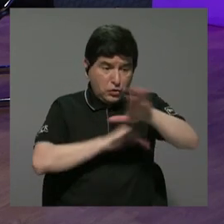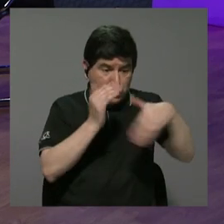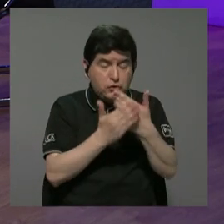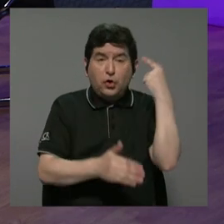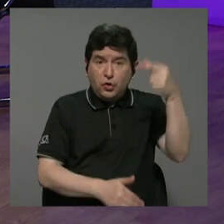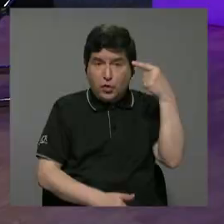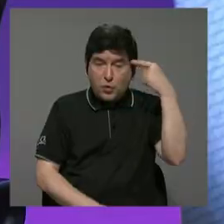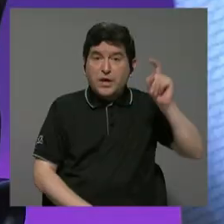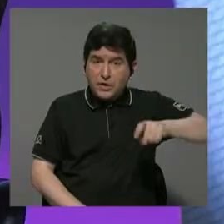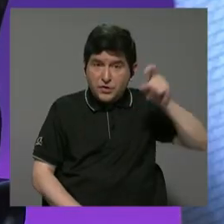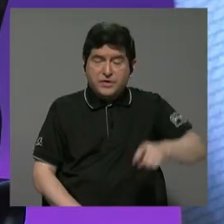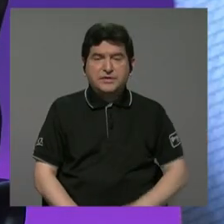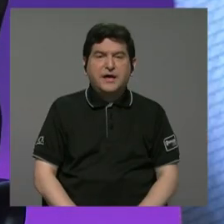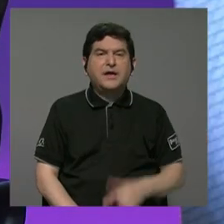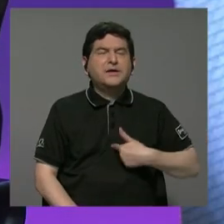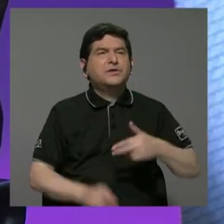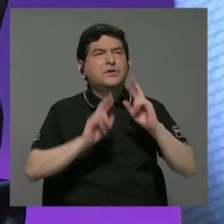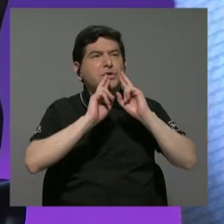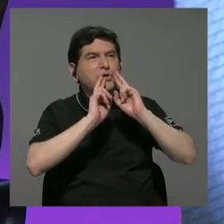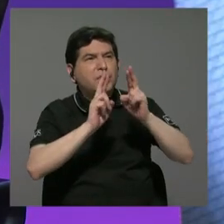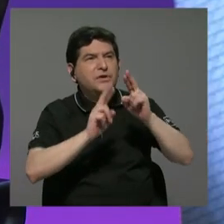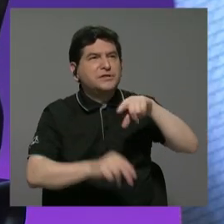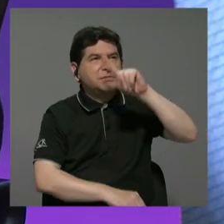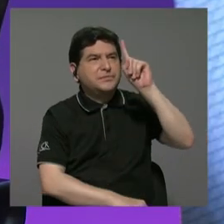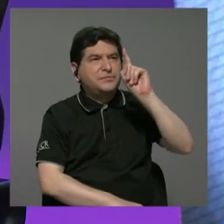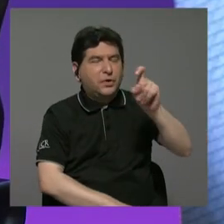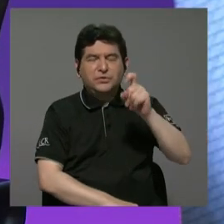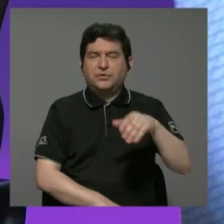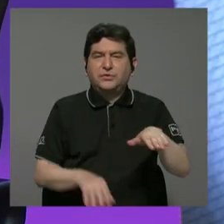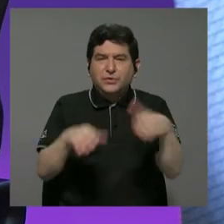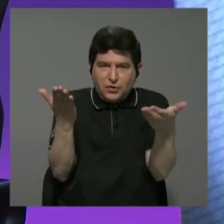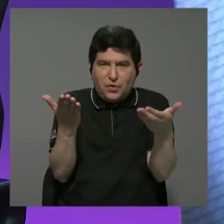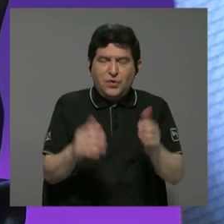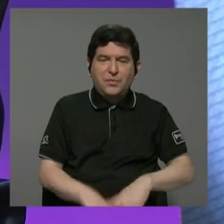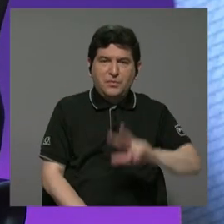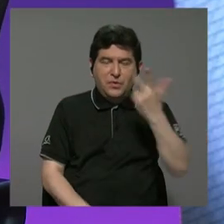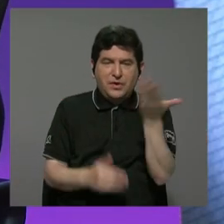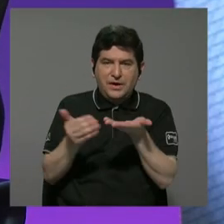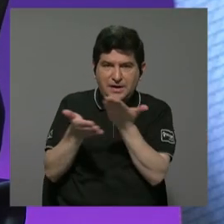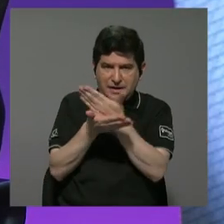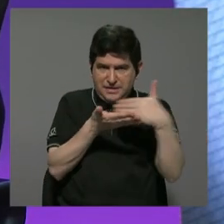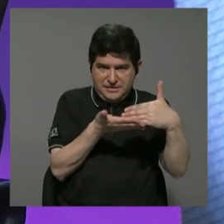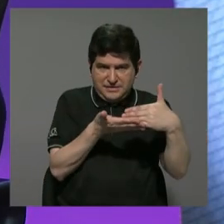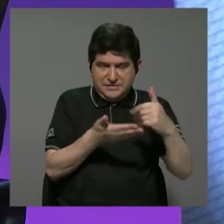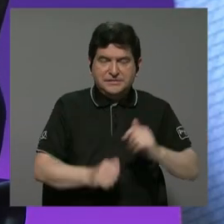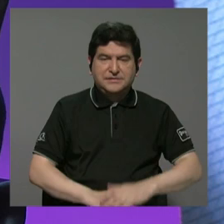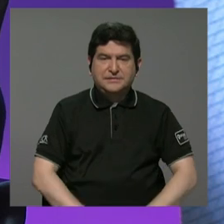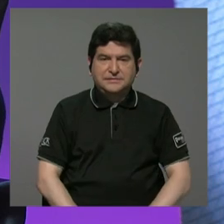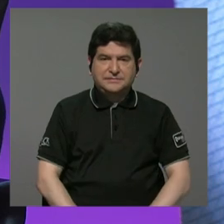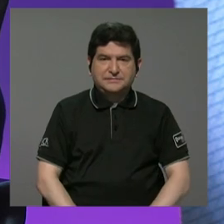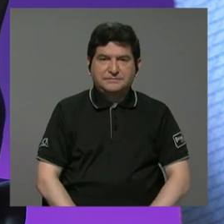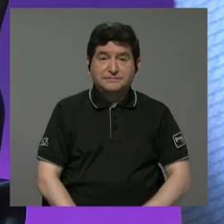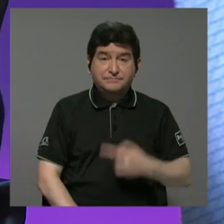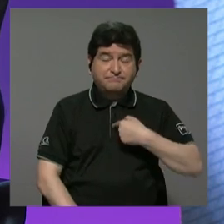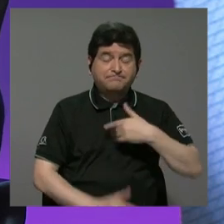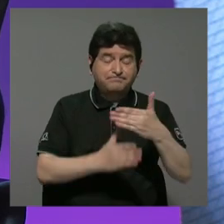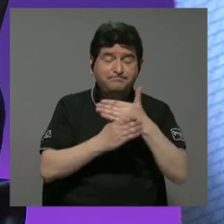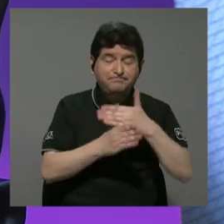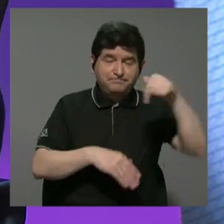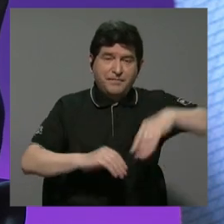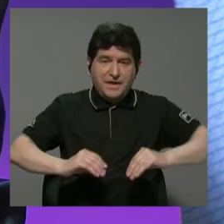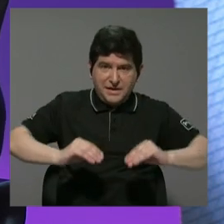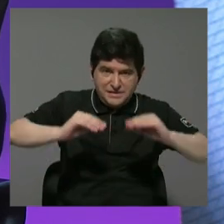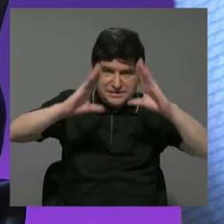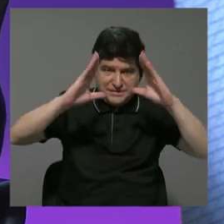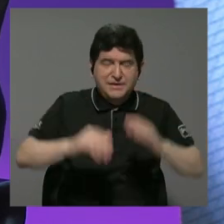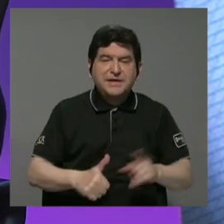vez voy a contestar la pregunta, don Ronald, con el tercer elemento que quería compartir esta mañana, al